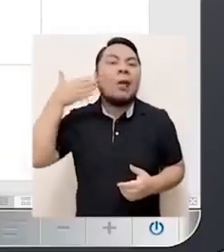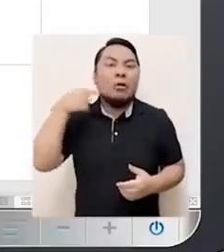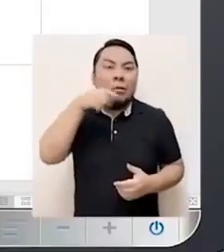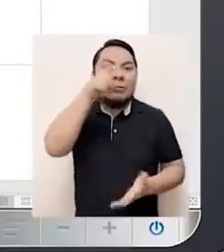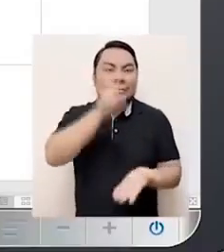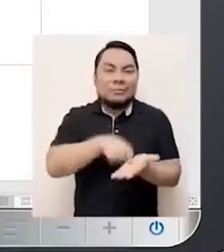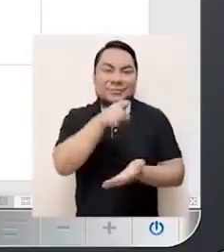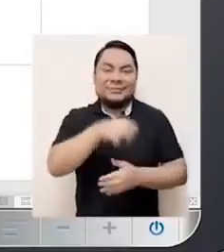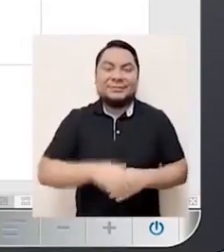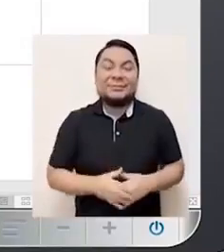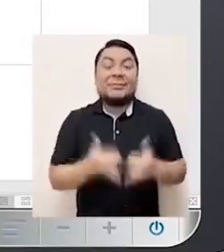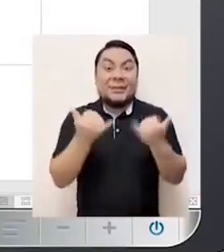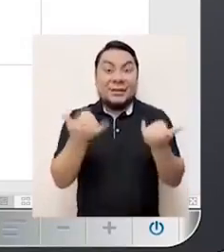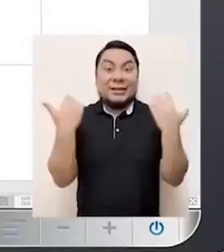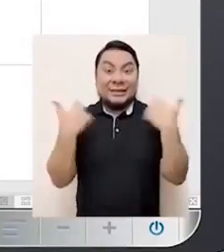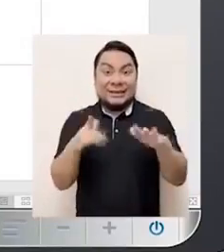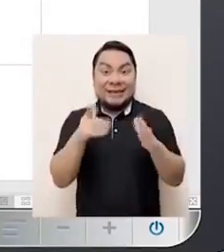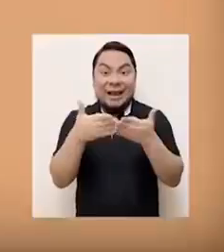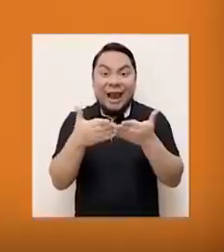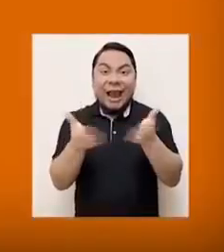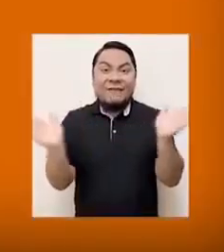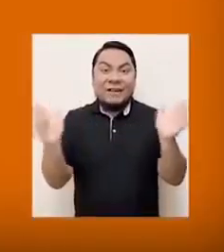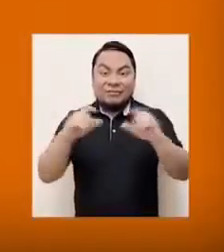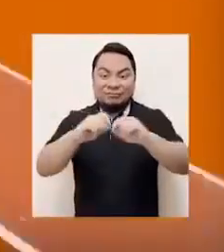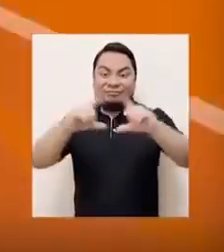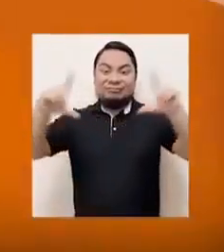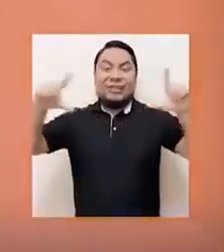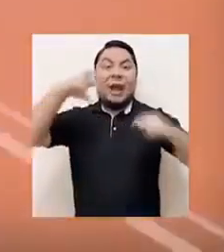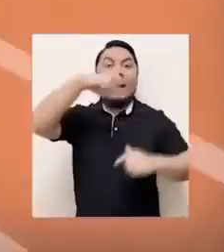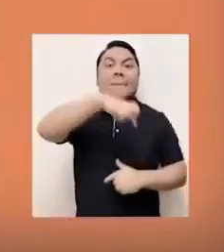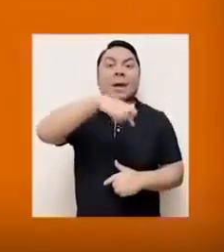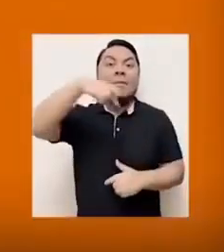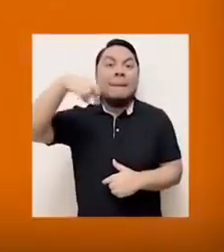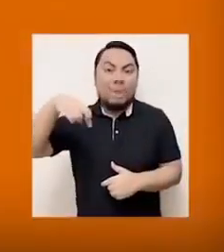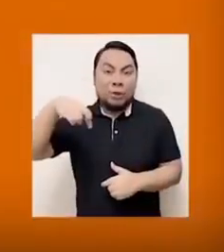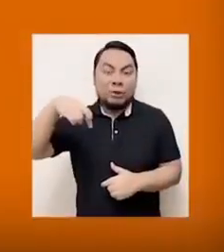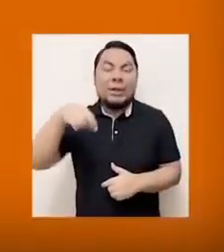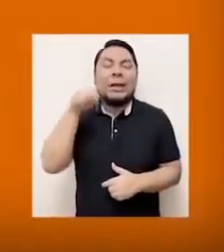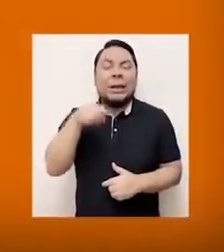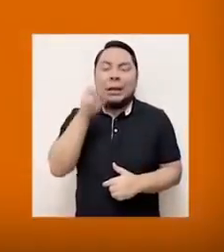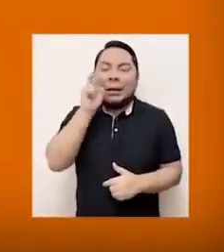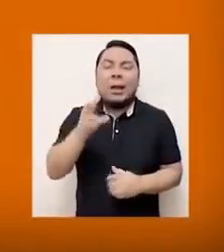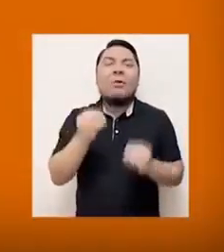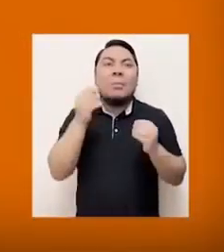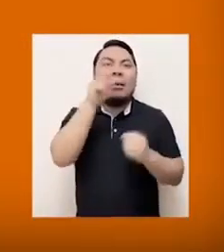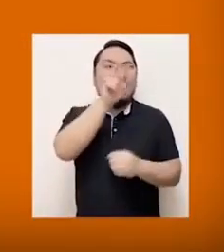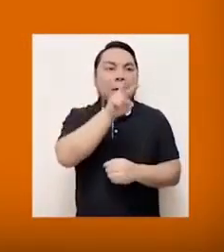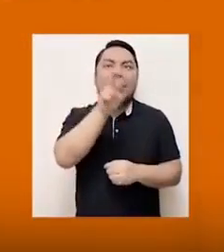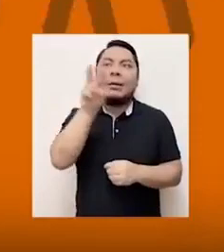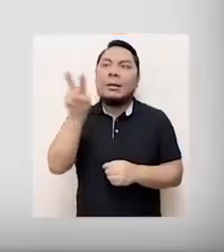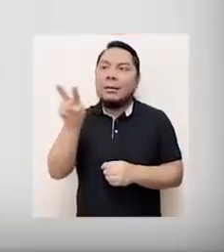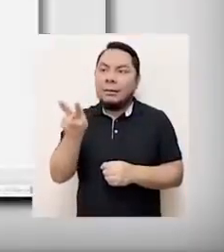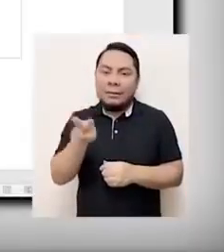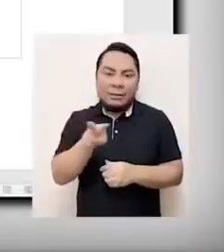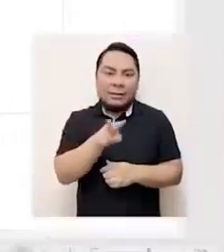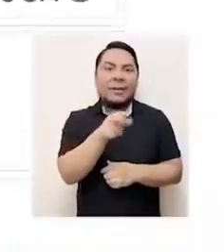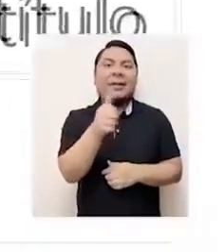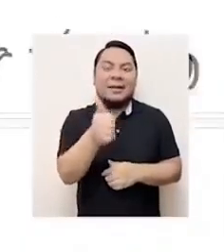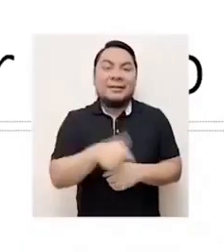blanco ahora que ya tiene abierto el powerpoint observe cuáles son sus principales partes